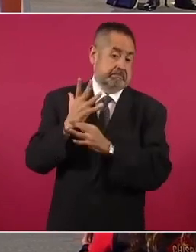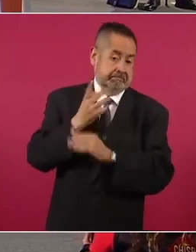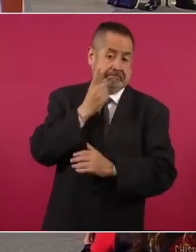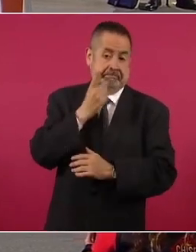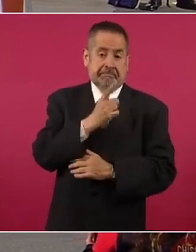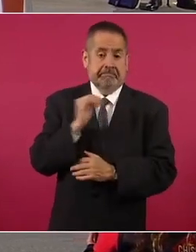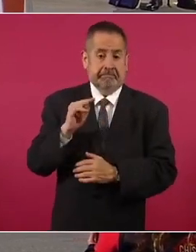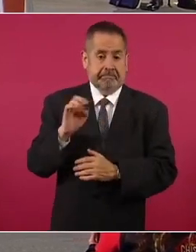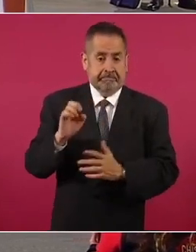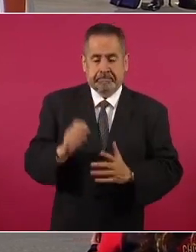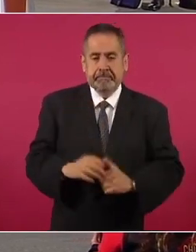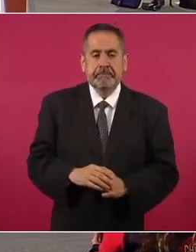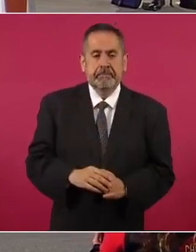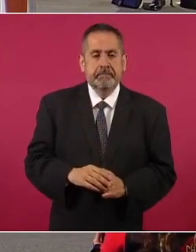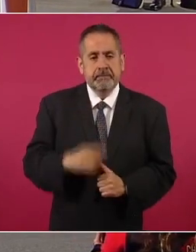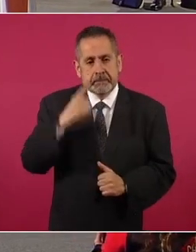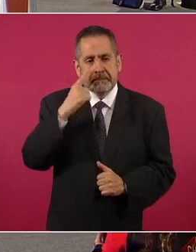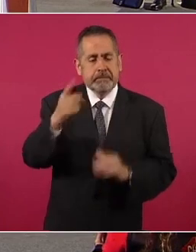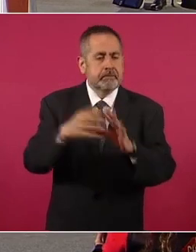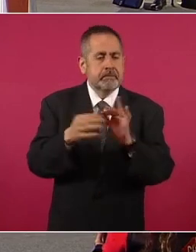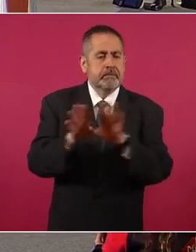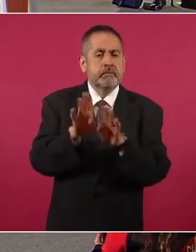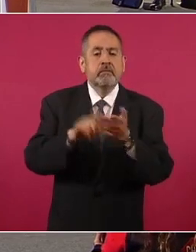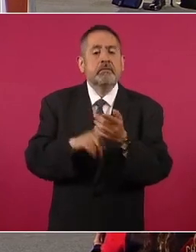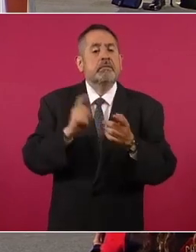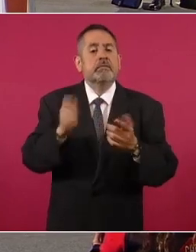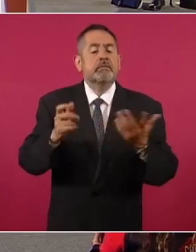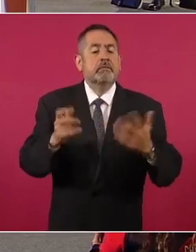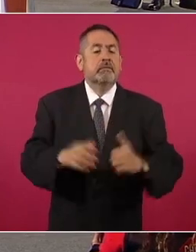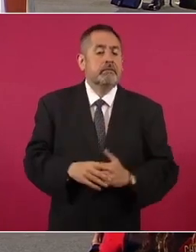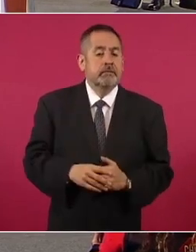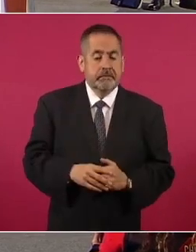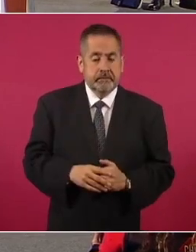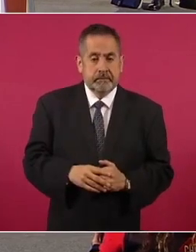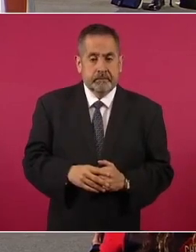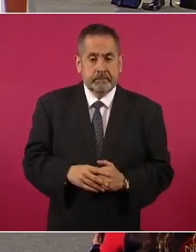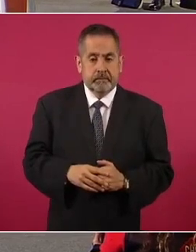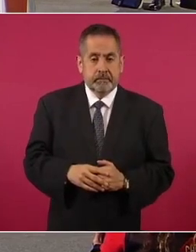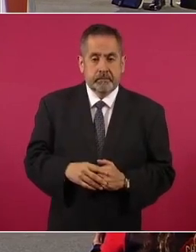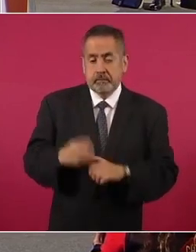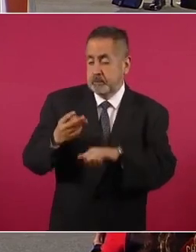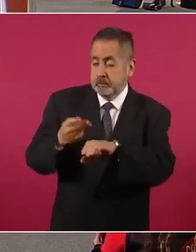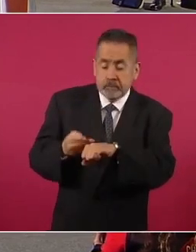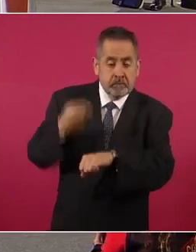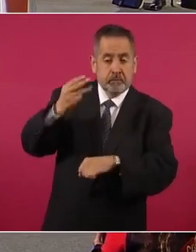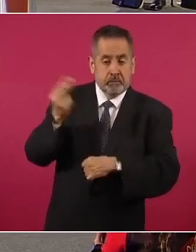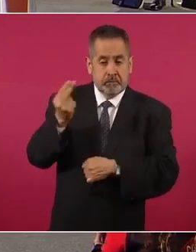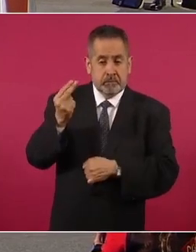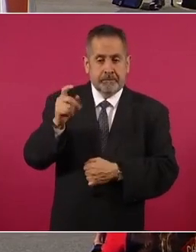Fíjense cómo está dividida. Dice, muy necesario 23,